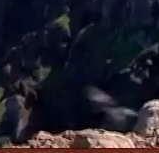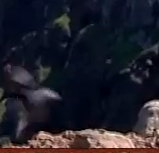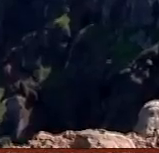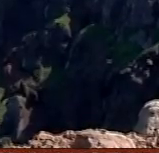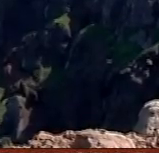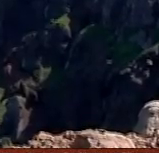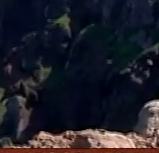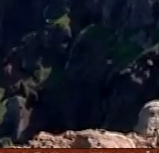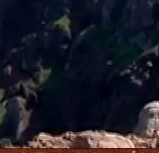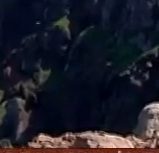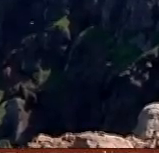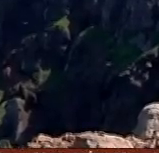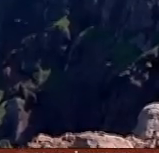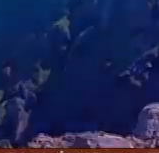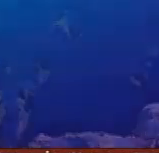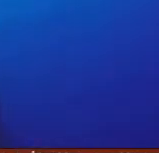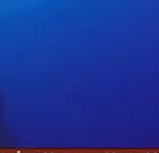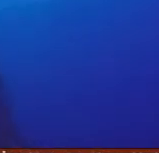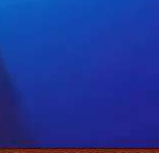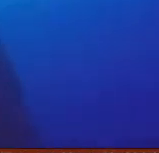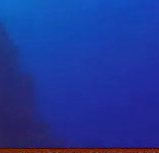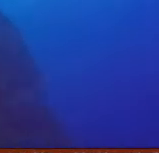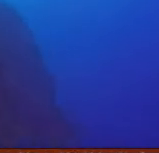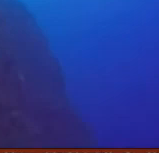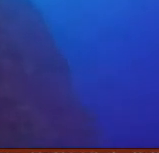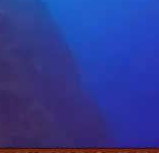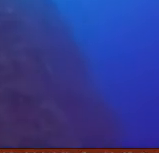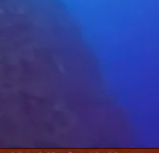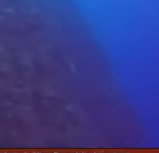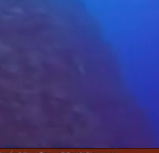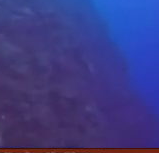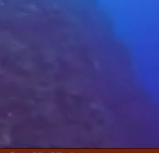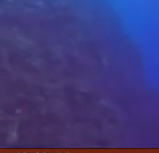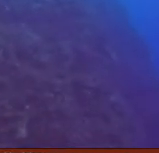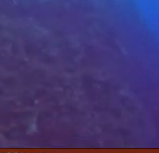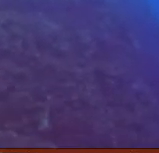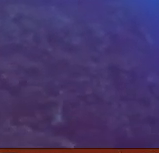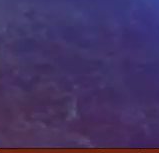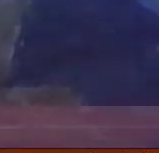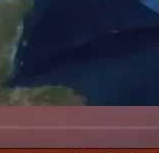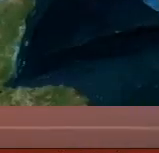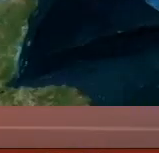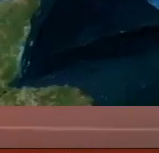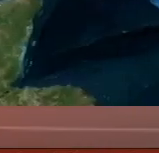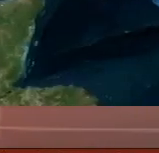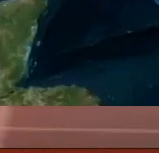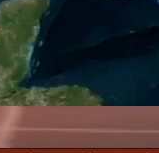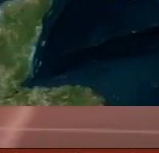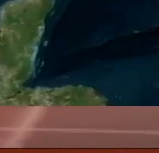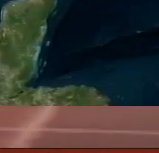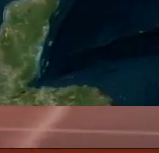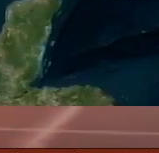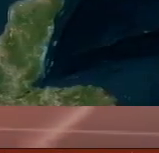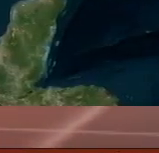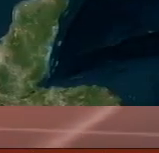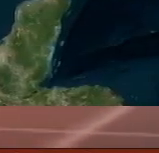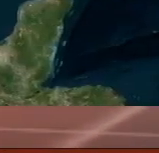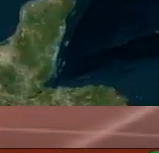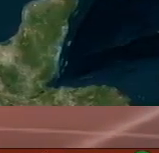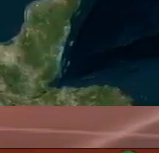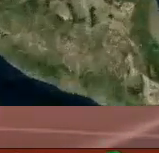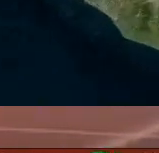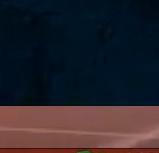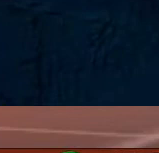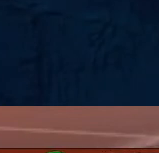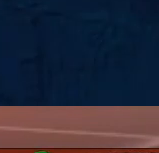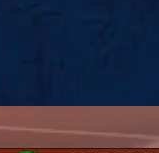por contener valores excepcionales en su riqueza natural terrestre y marina. Este grupo de 4 islas está ubicado en el Océano Pacífico,